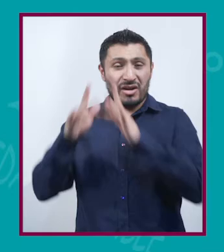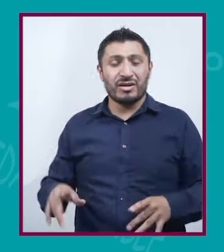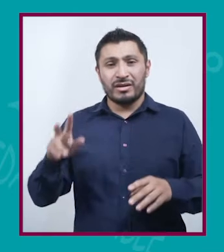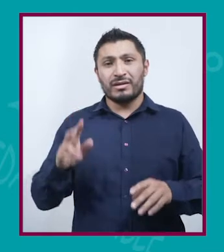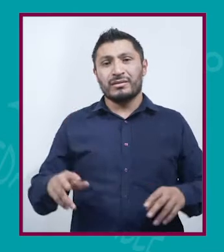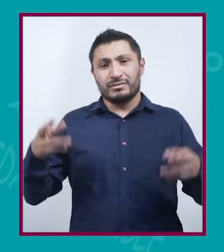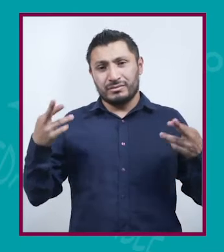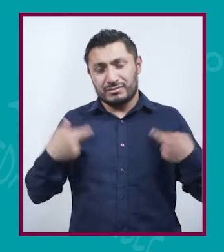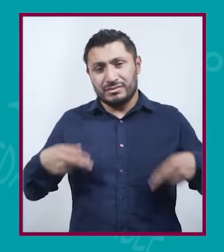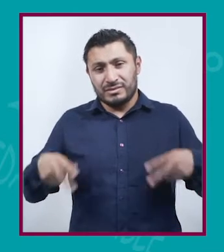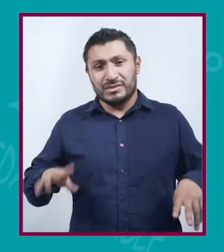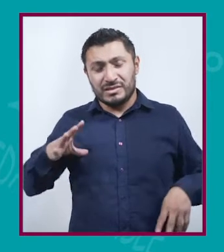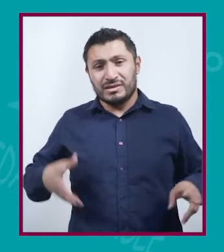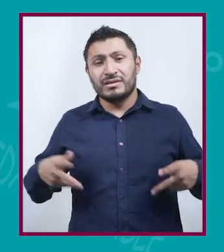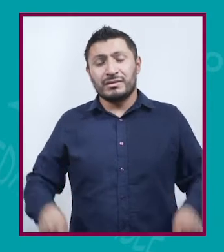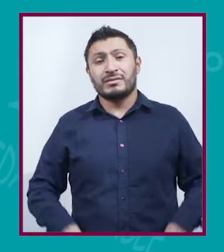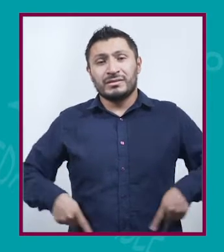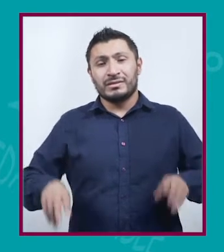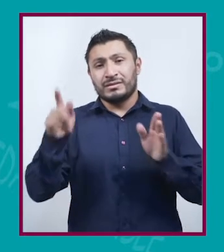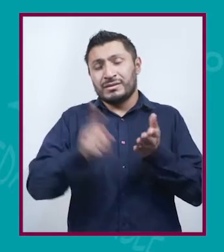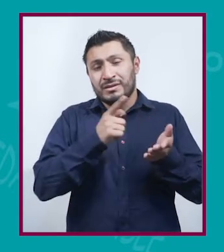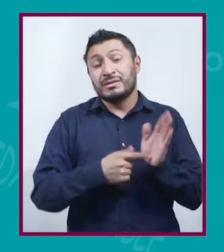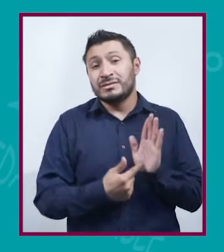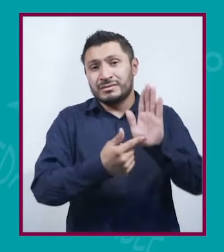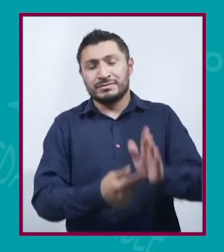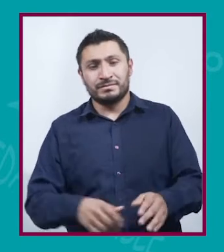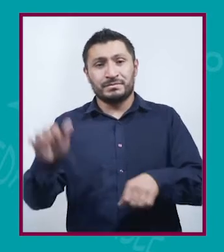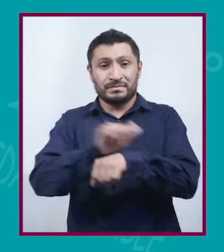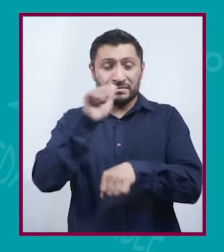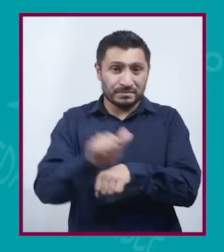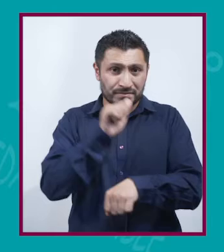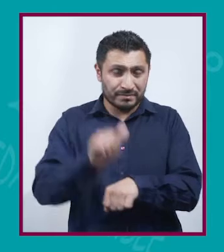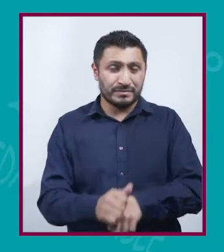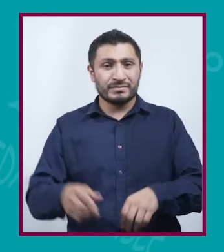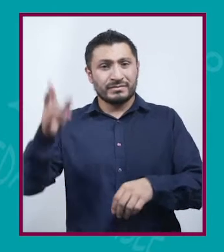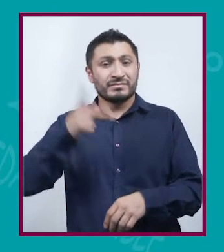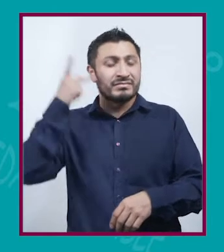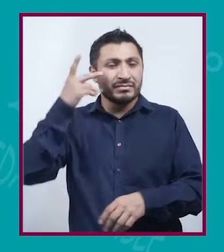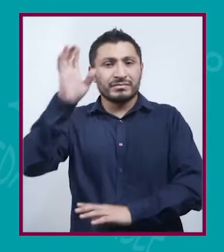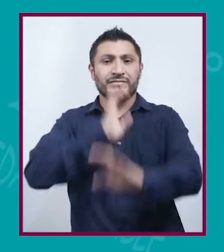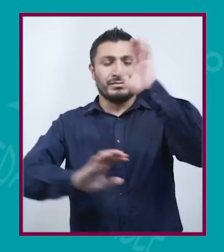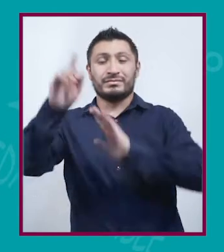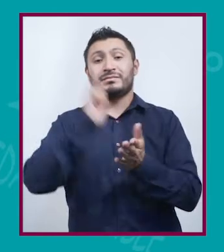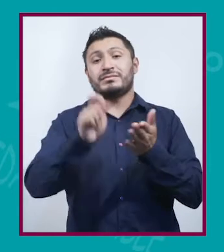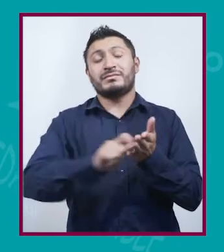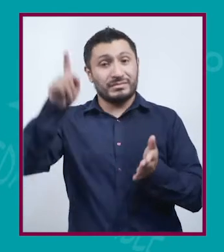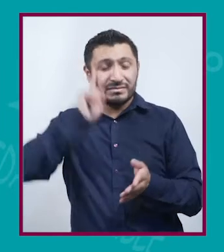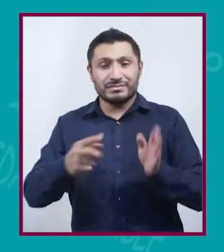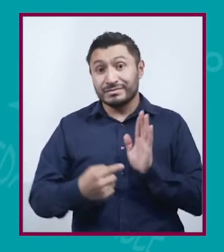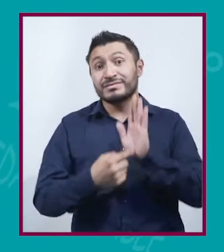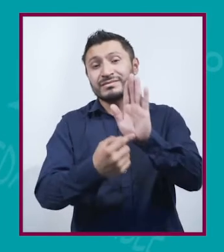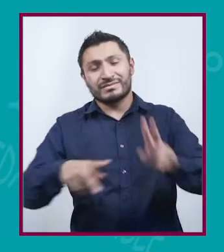vestían con orgullo el pantalón y las revistas lo mostraban. Actrices, princesas, cantantes, escritoras dejaban ver que el